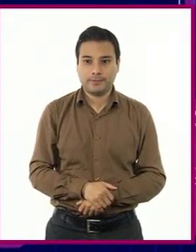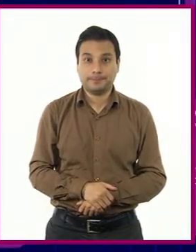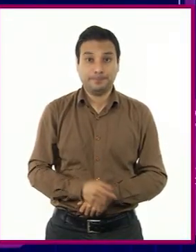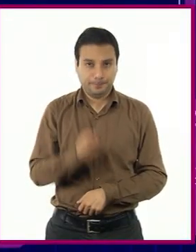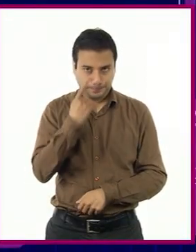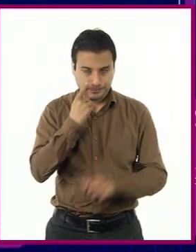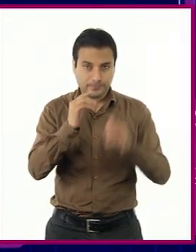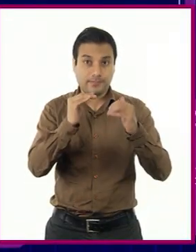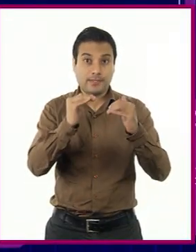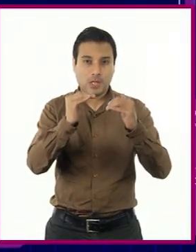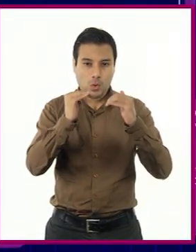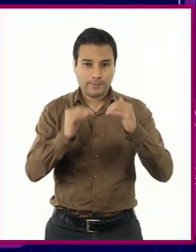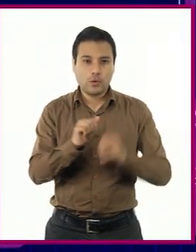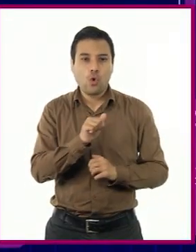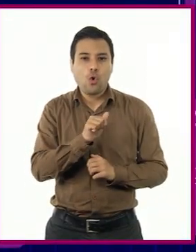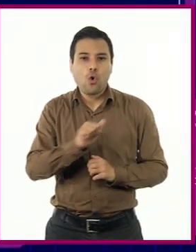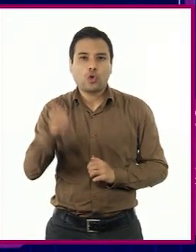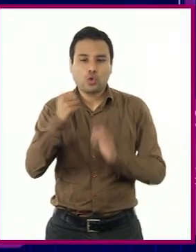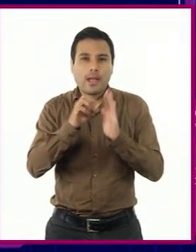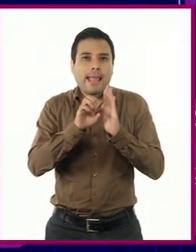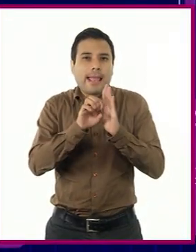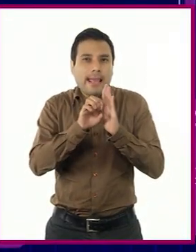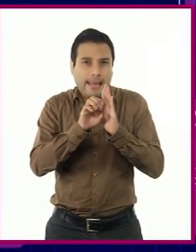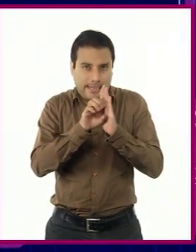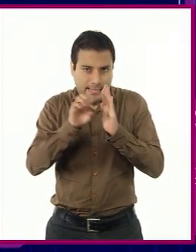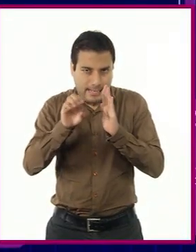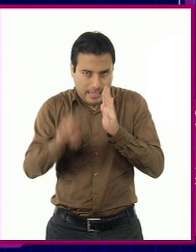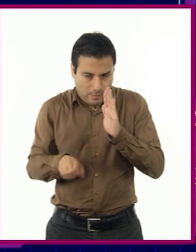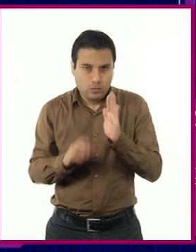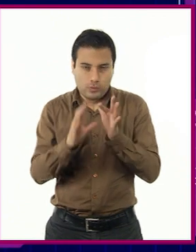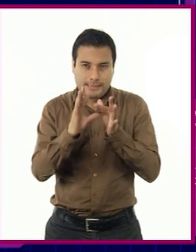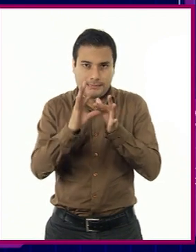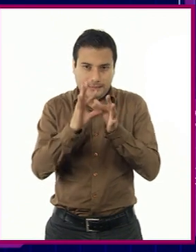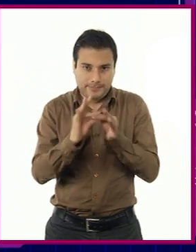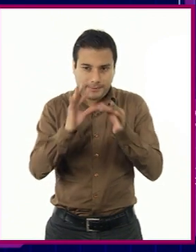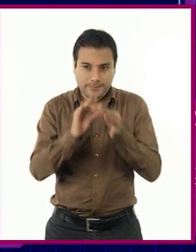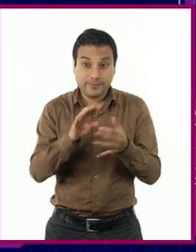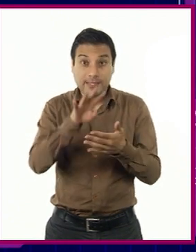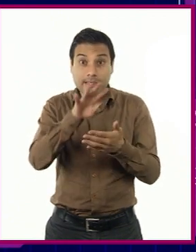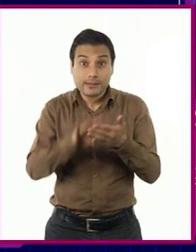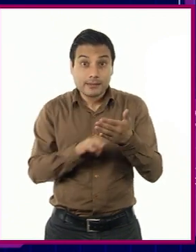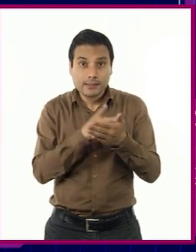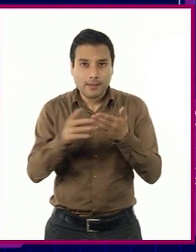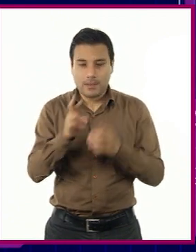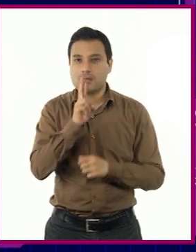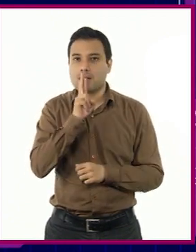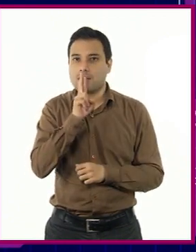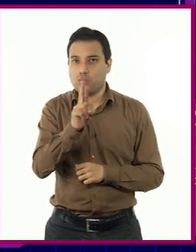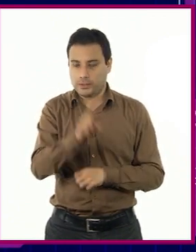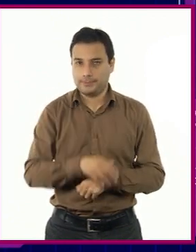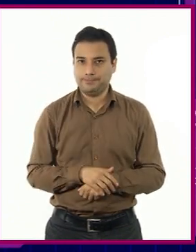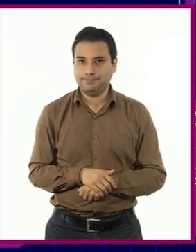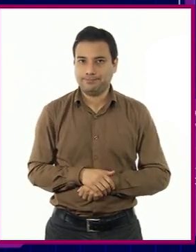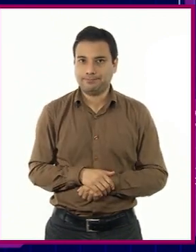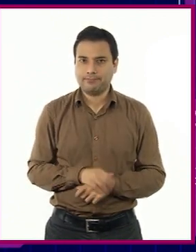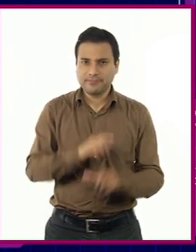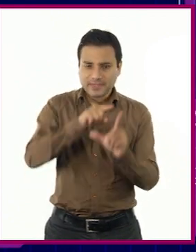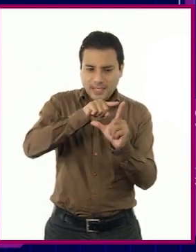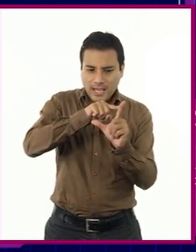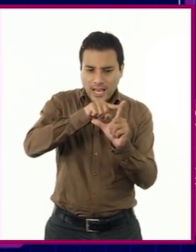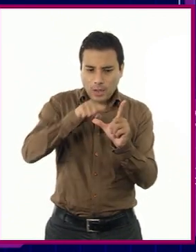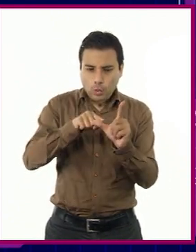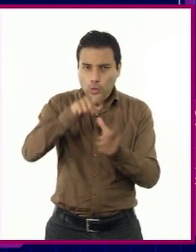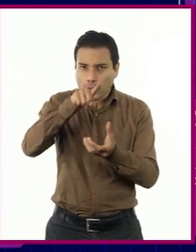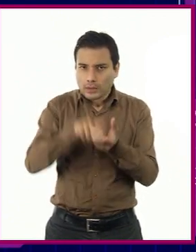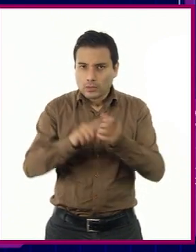Analicemos la siguiente situación y complementemos la información de la tabla para deducir cuánto suman los ángulos